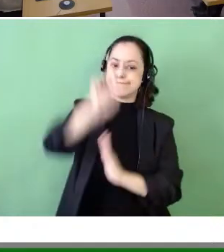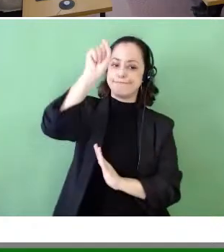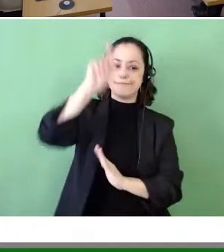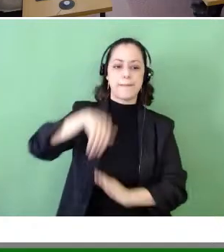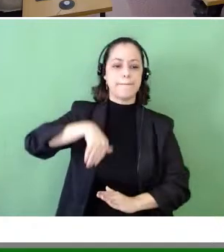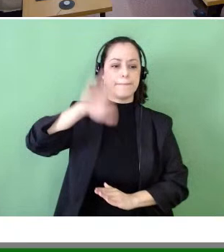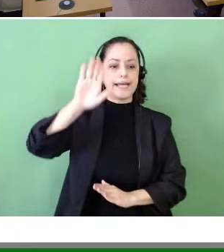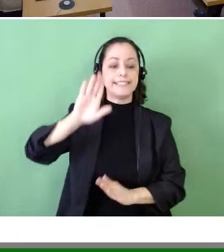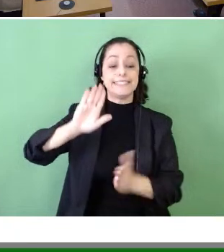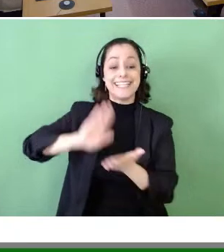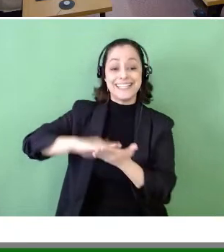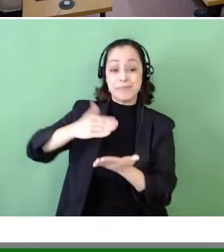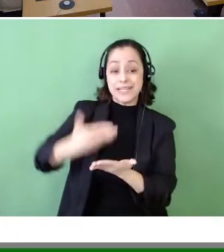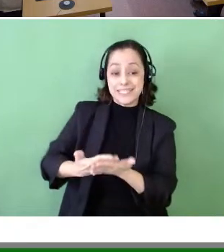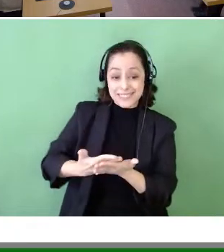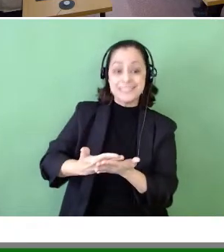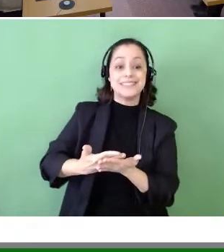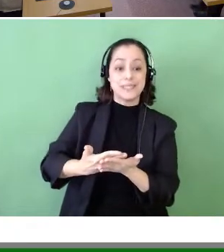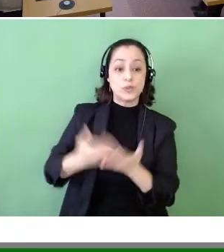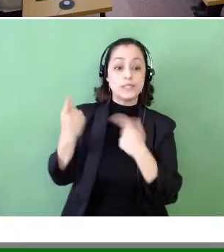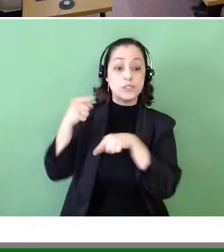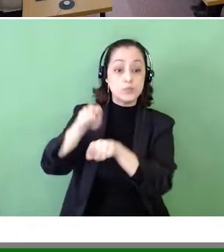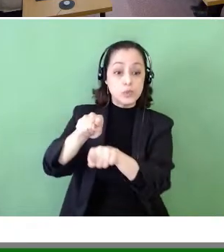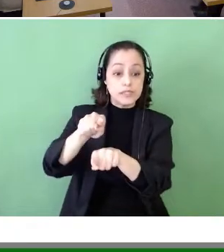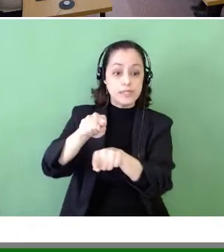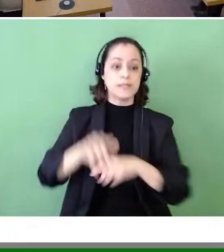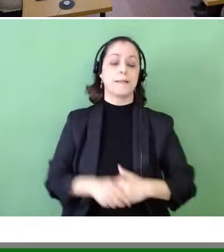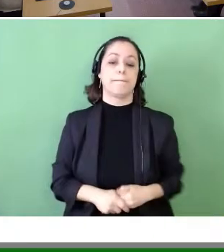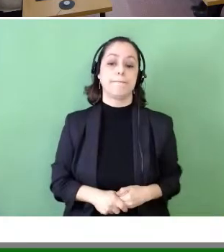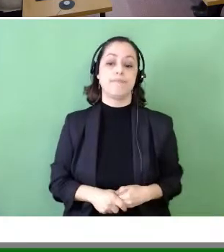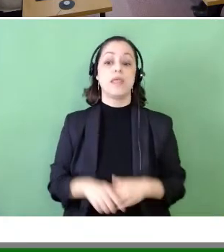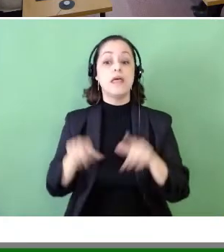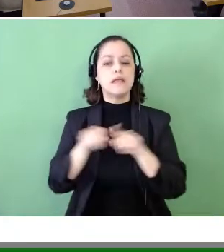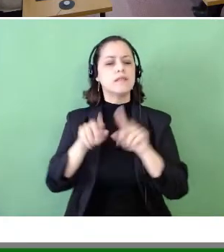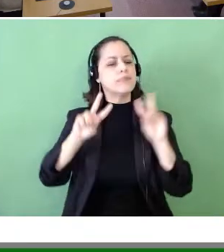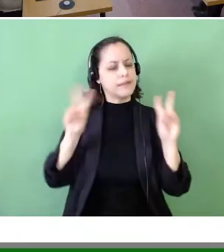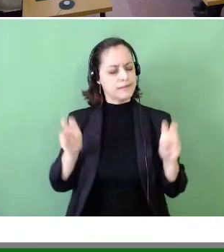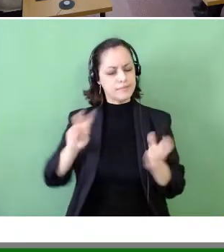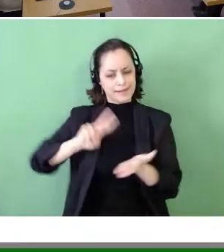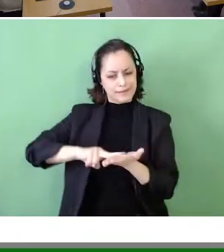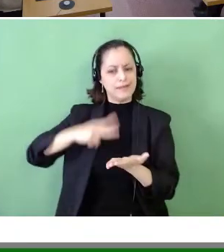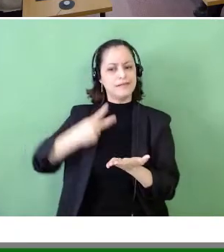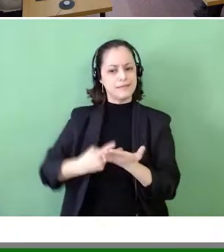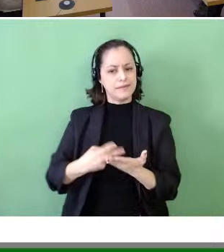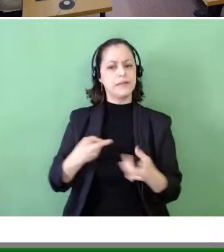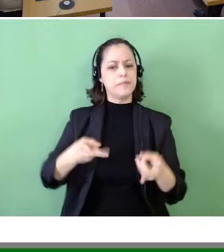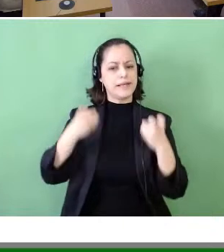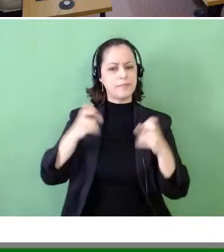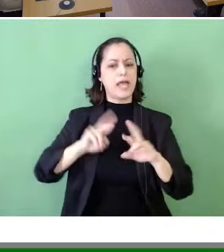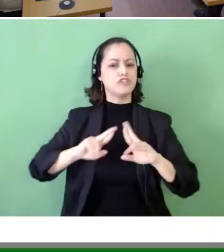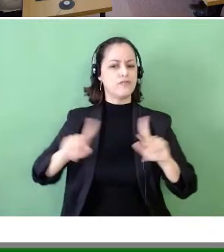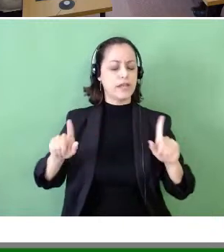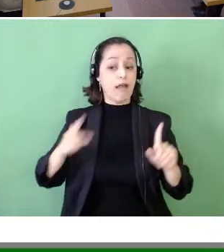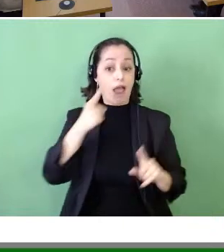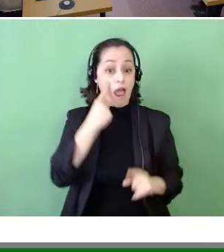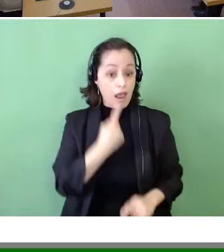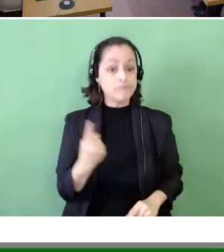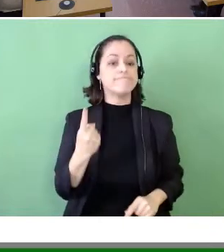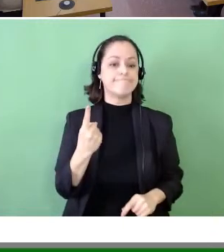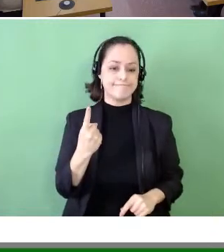Y acerca de traducción, también tenemos ahí unas distinciones, puede pasar, porfa.